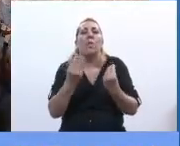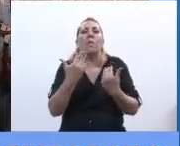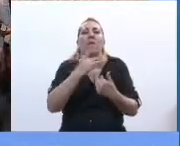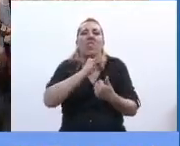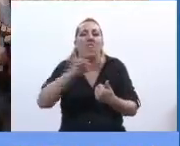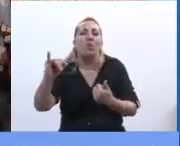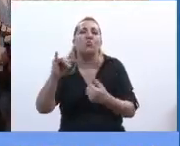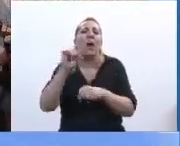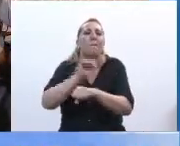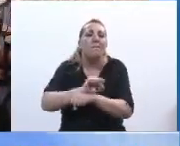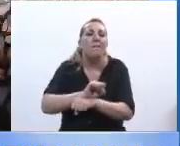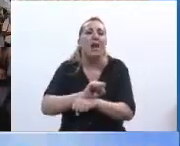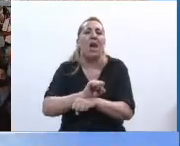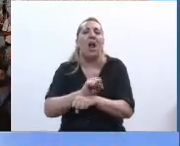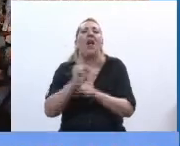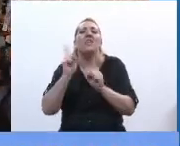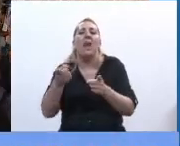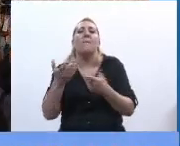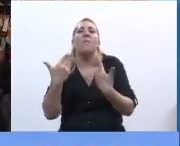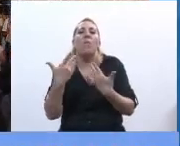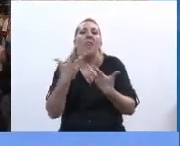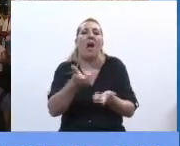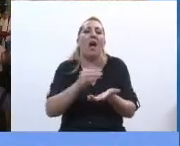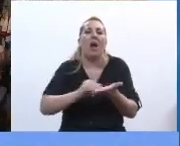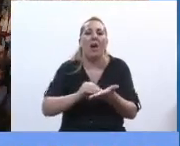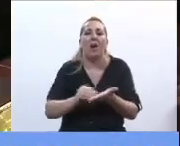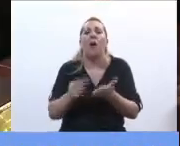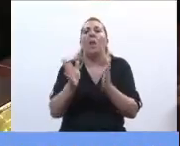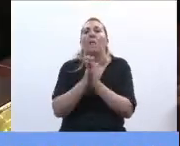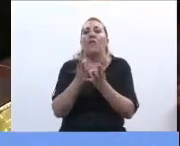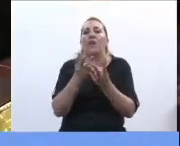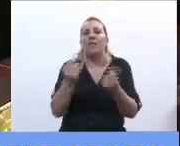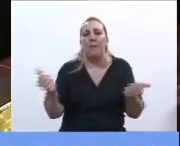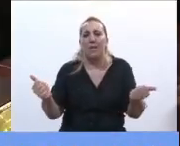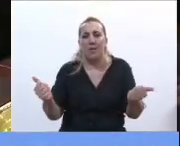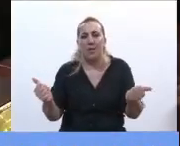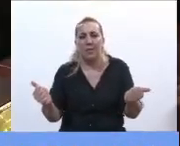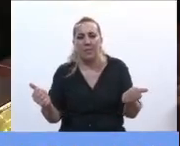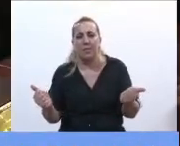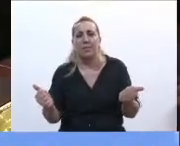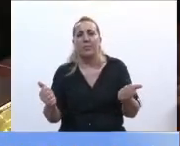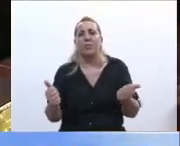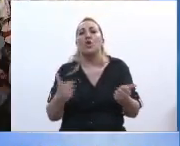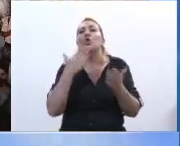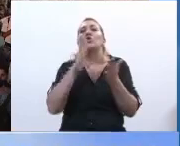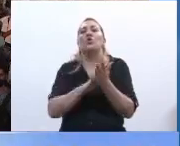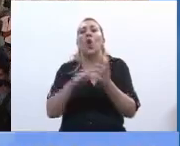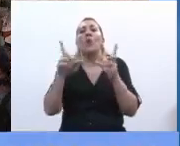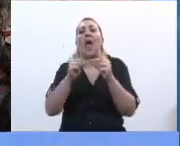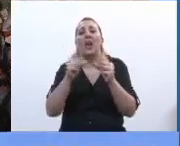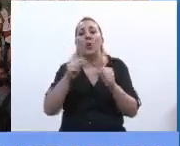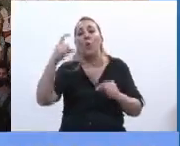penal y la posibilidad de contar con asesoramiento legal bases redondeando por favor seno del tiempo y en cuanto el artículo